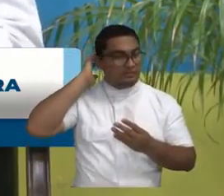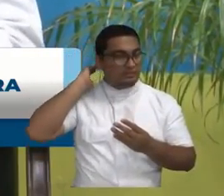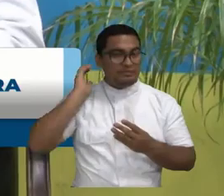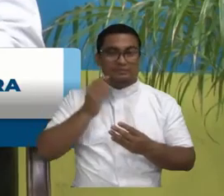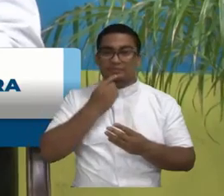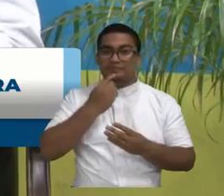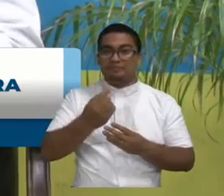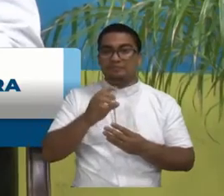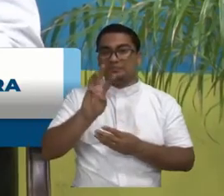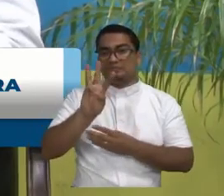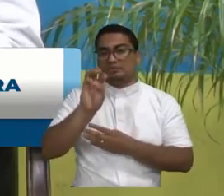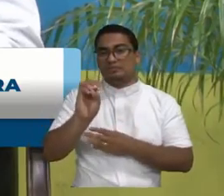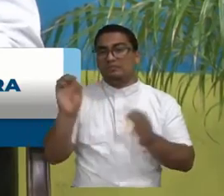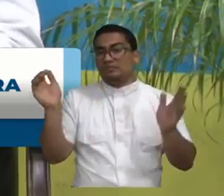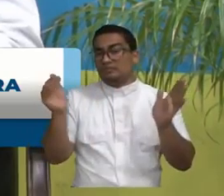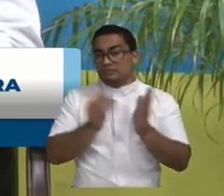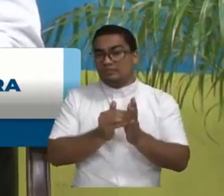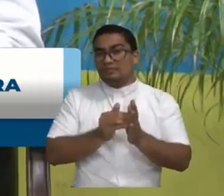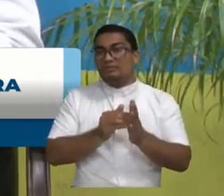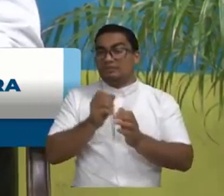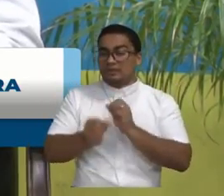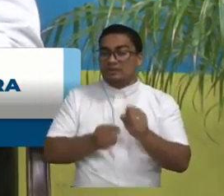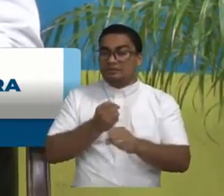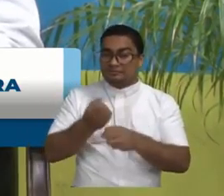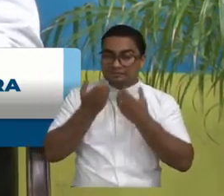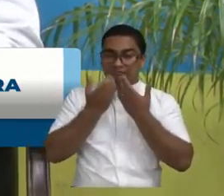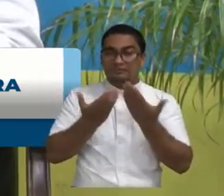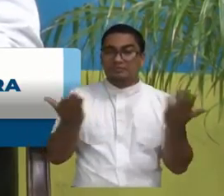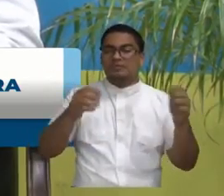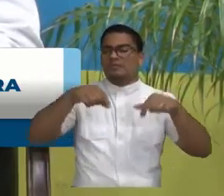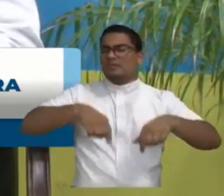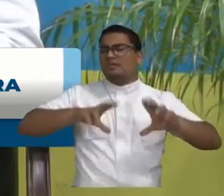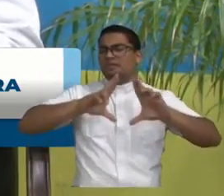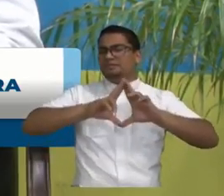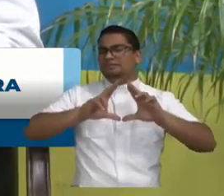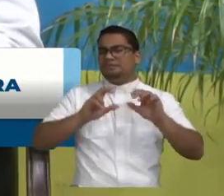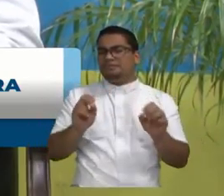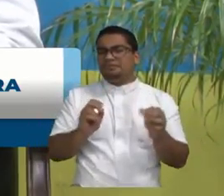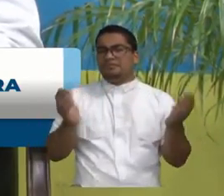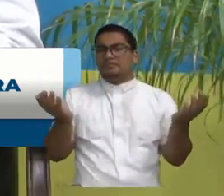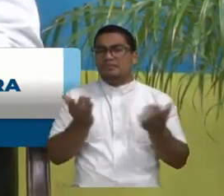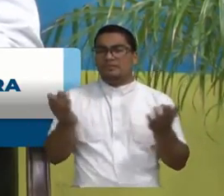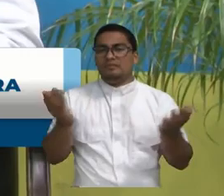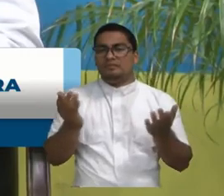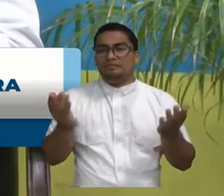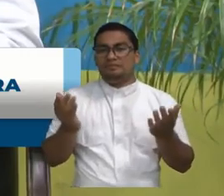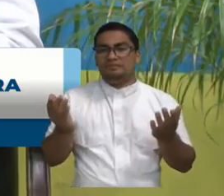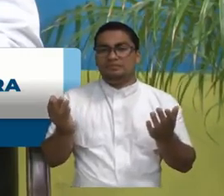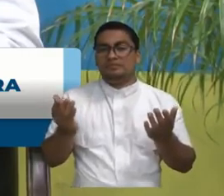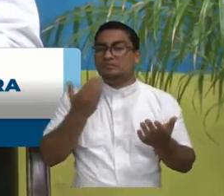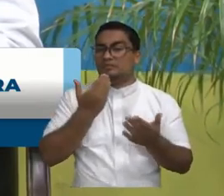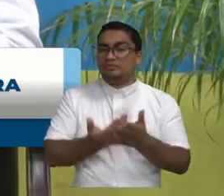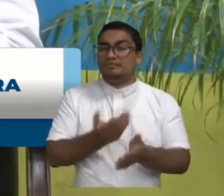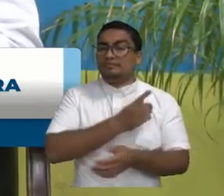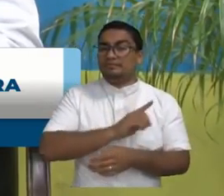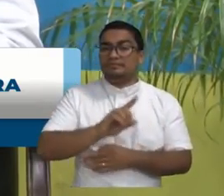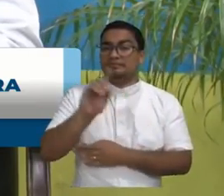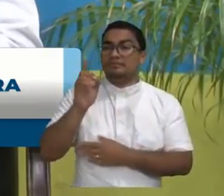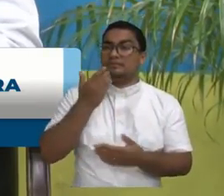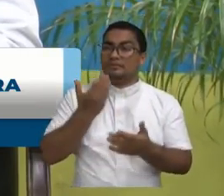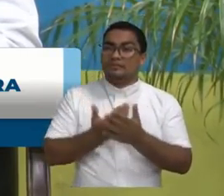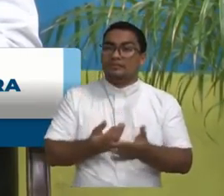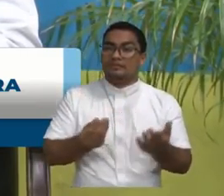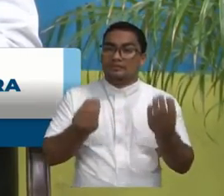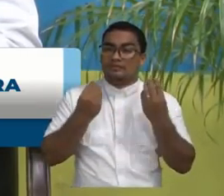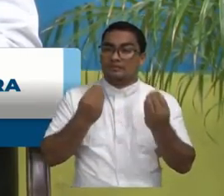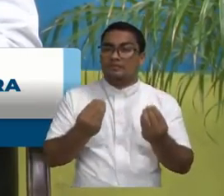más de 30.000 casos por año. ¿Cómo estamos en Nicaragua? Bueno, en Nicaragua, gracias a Dios y gracias al esfuerzo que hemos